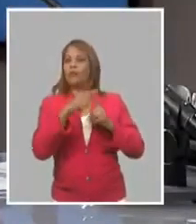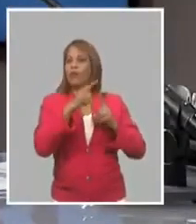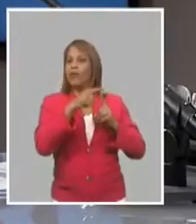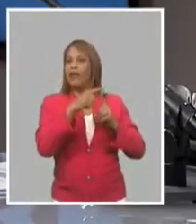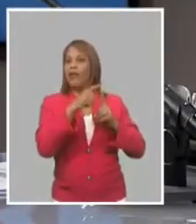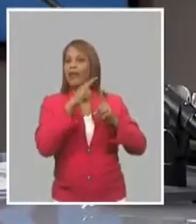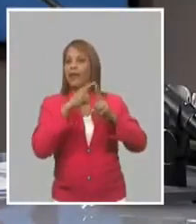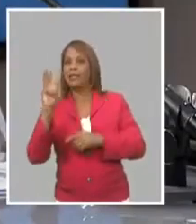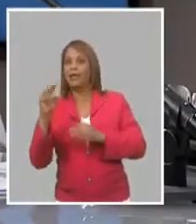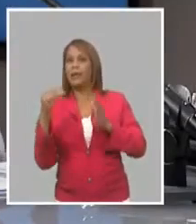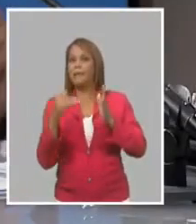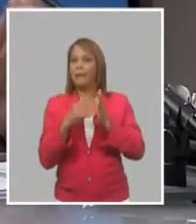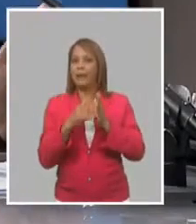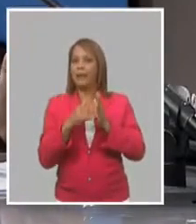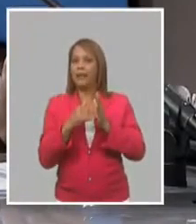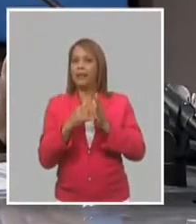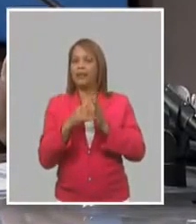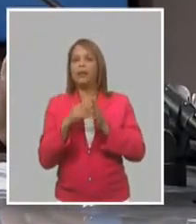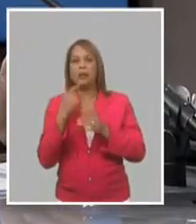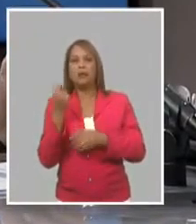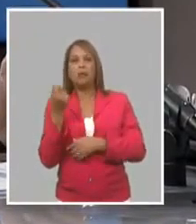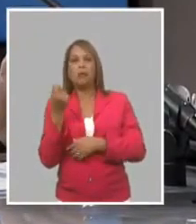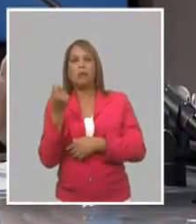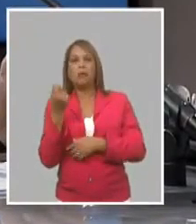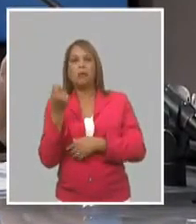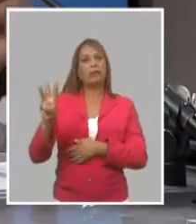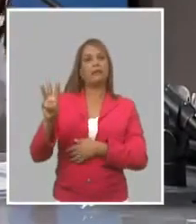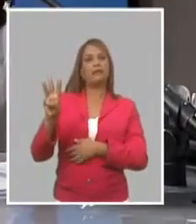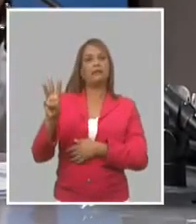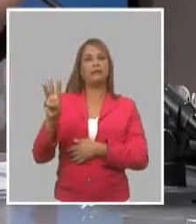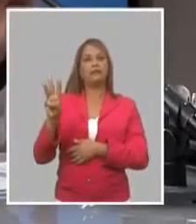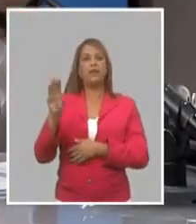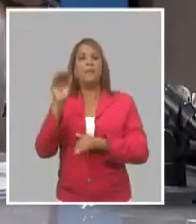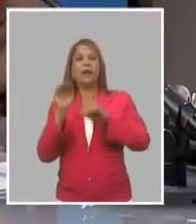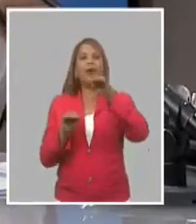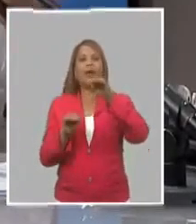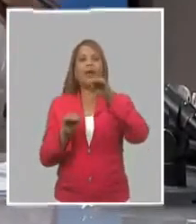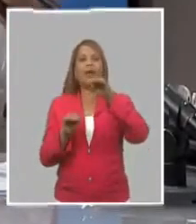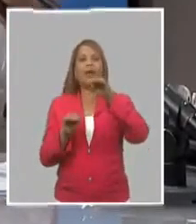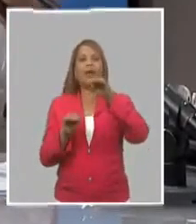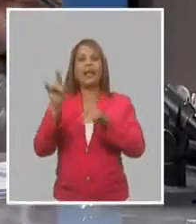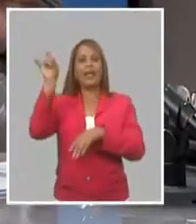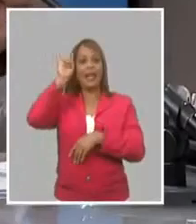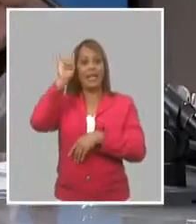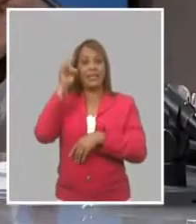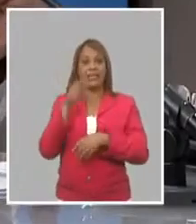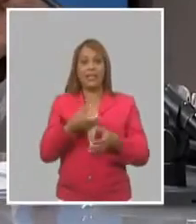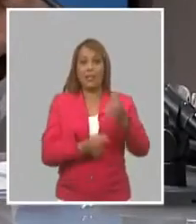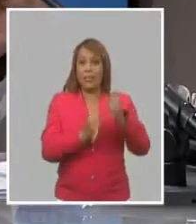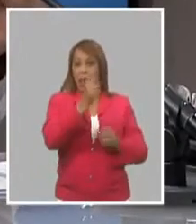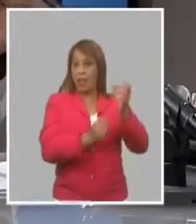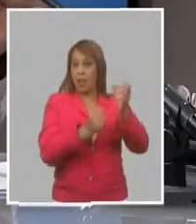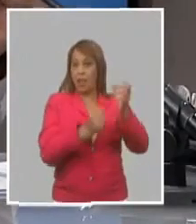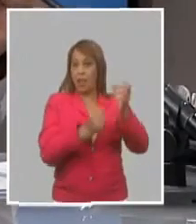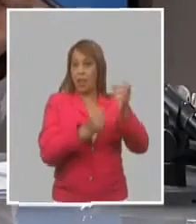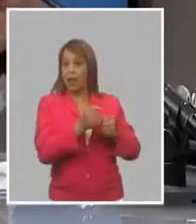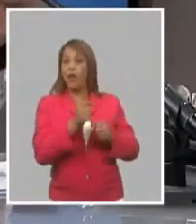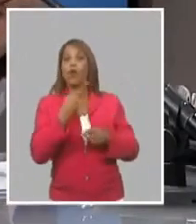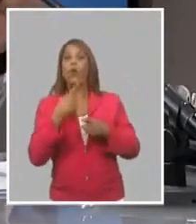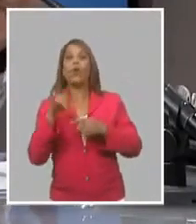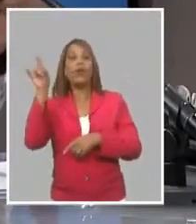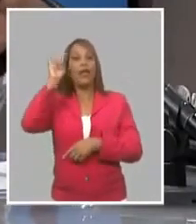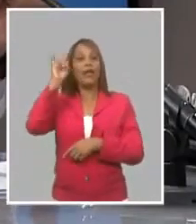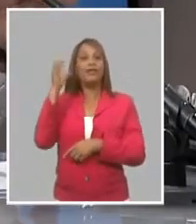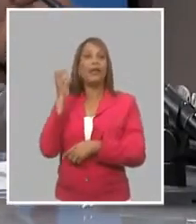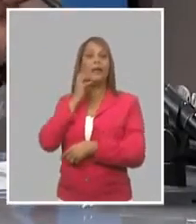los $3,000 por tonelada cuesta 3. Para hacer comparar la leche con la leche importada en polvo,